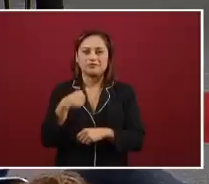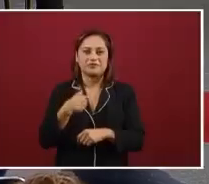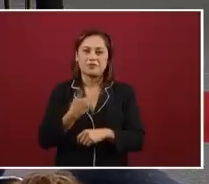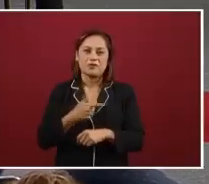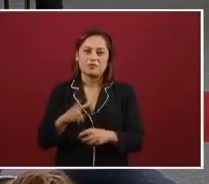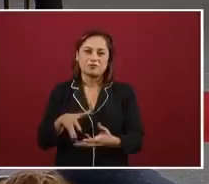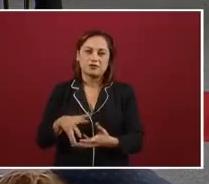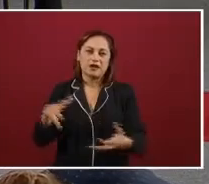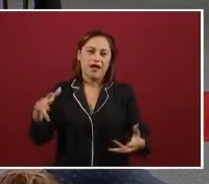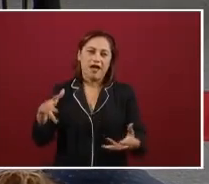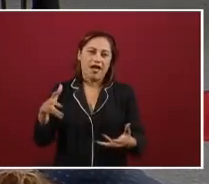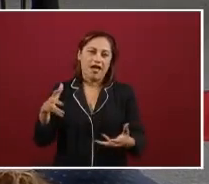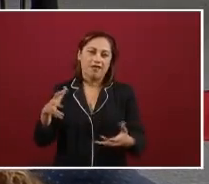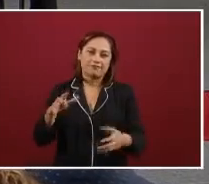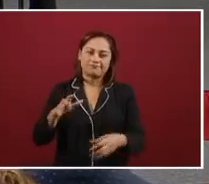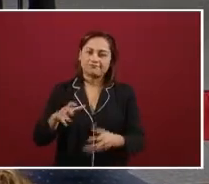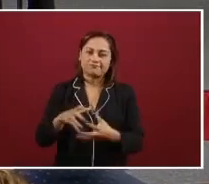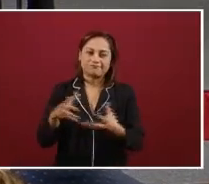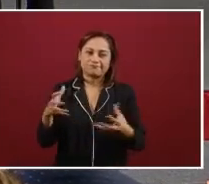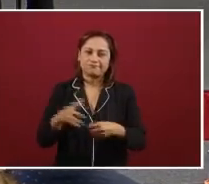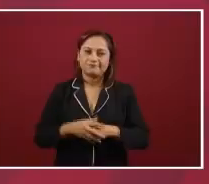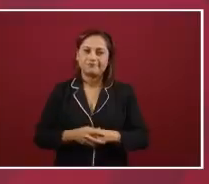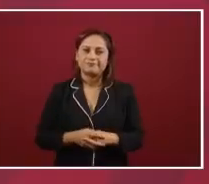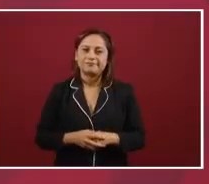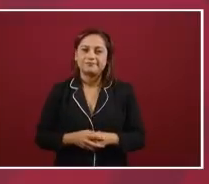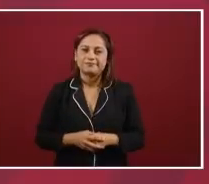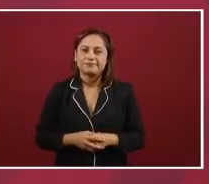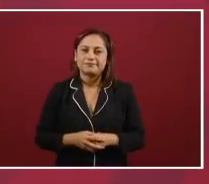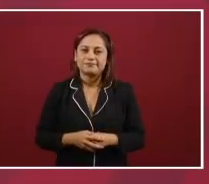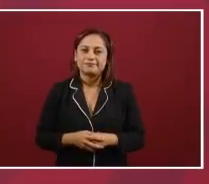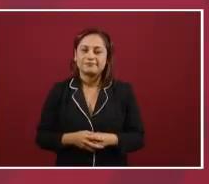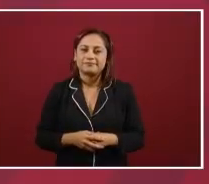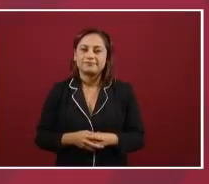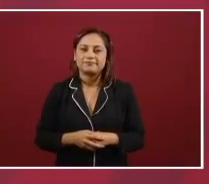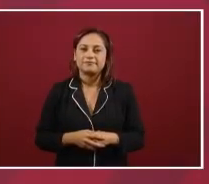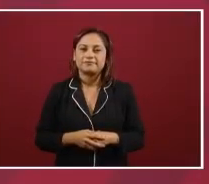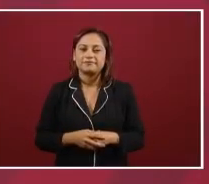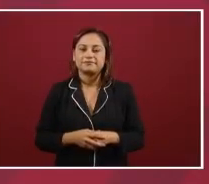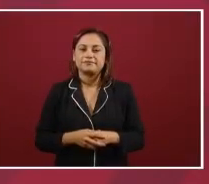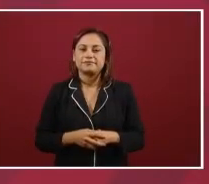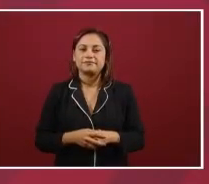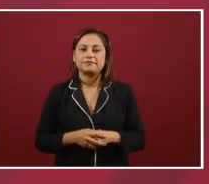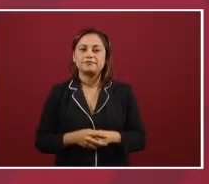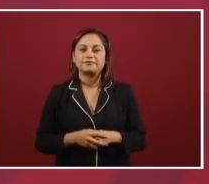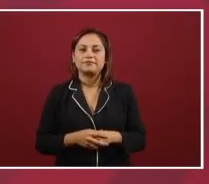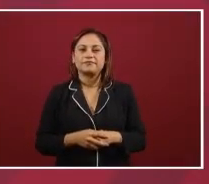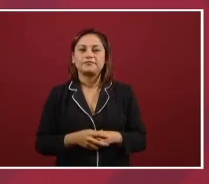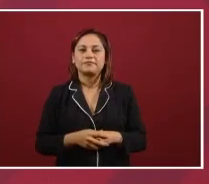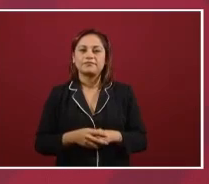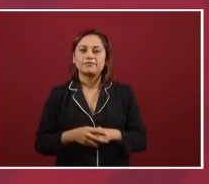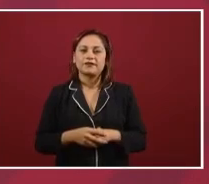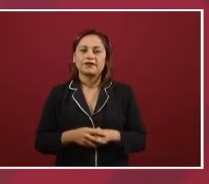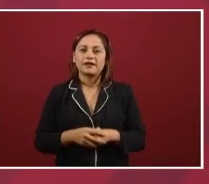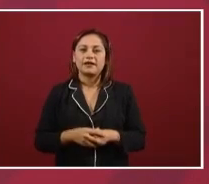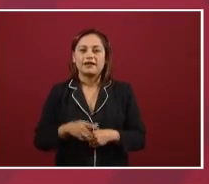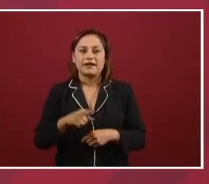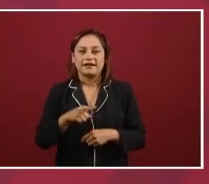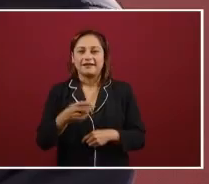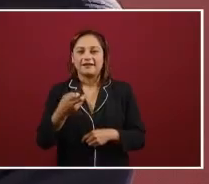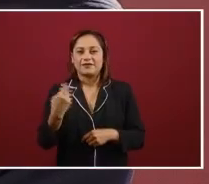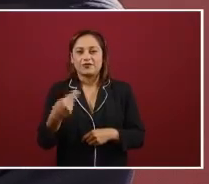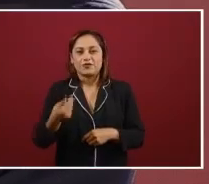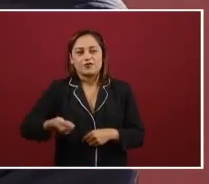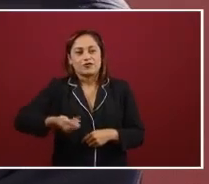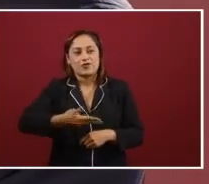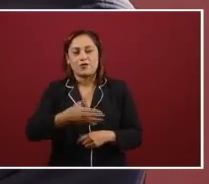grande, que sea pelota viva, así se llama,